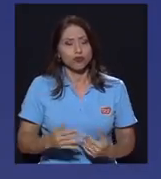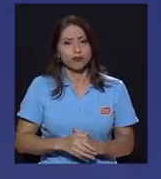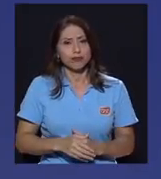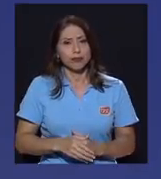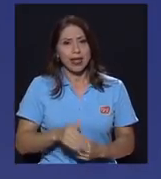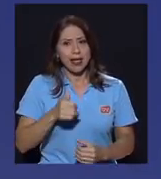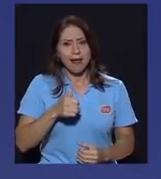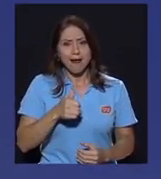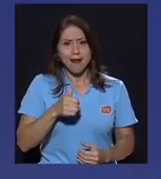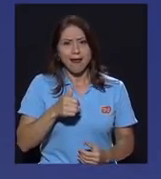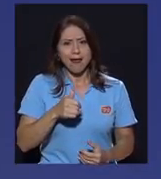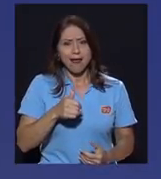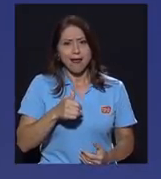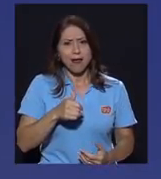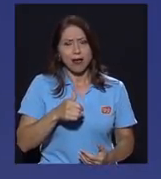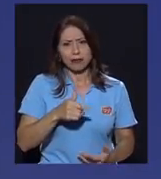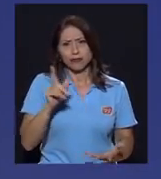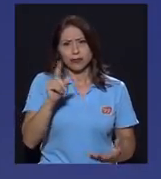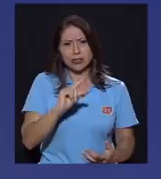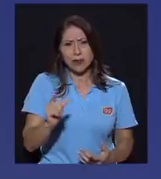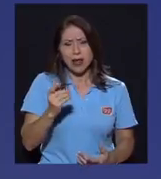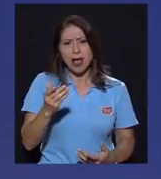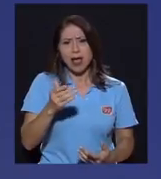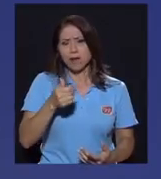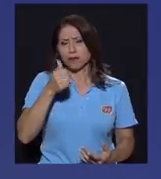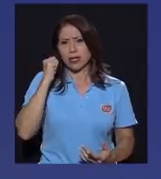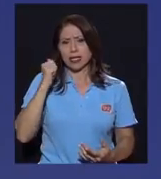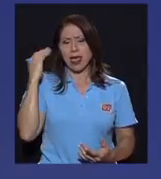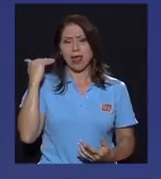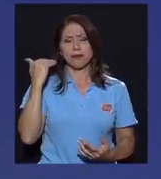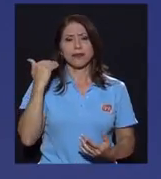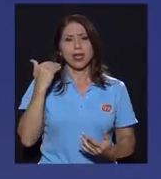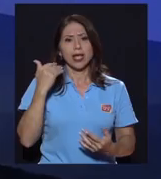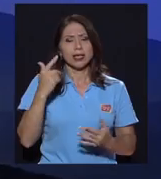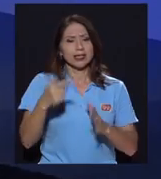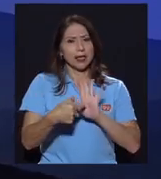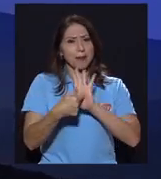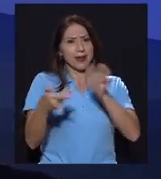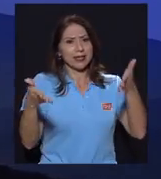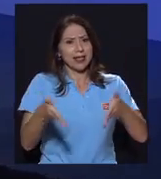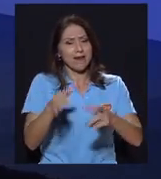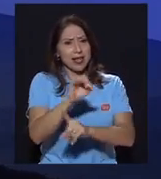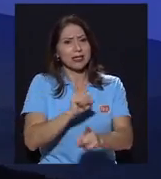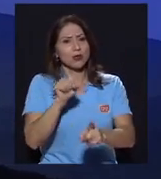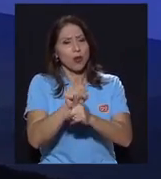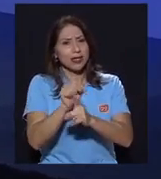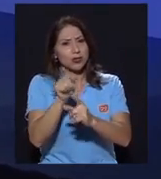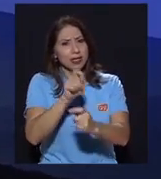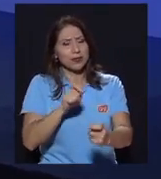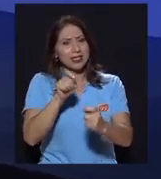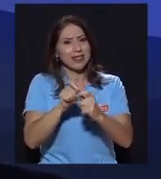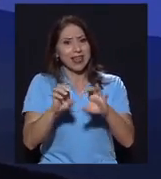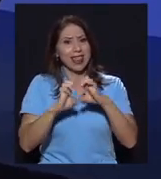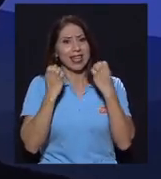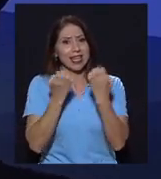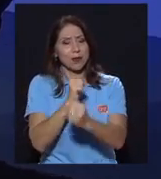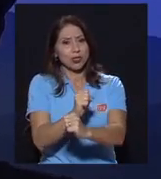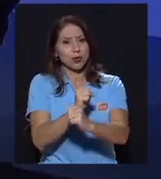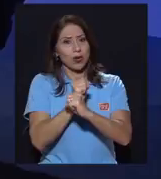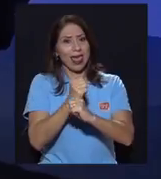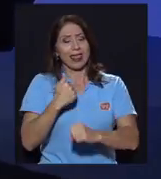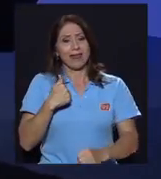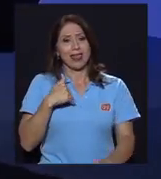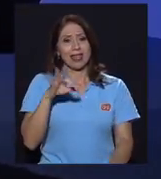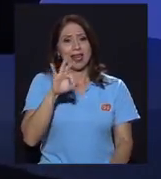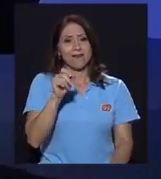ayer y la semana pasada más bien se ha presentado recientemente la situación específica del equipo de seguridad que va a